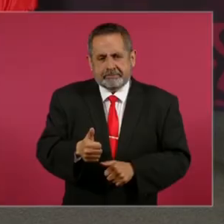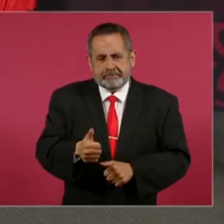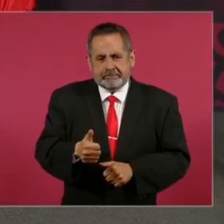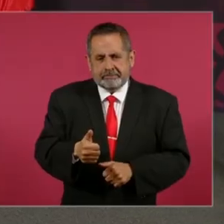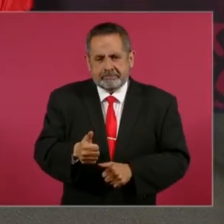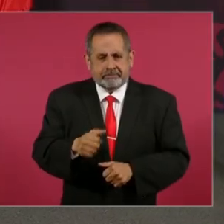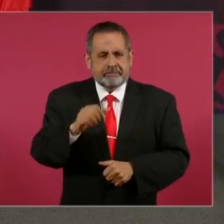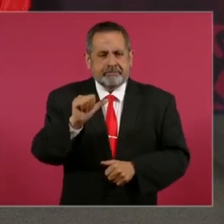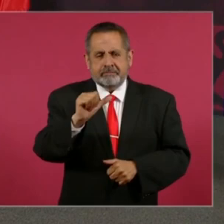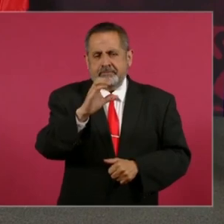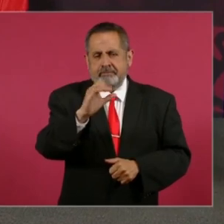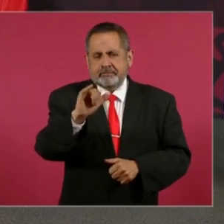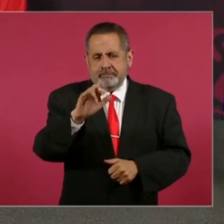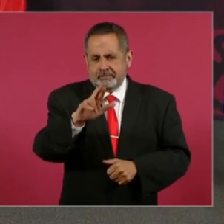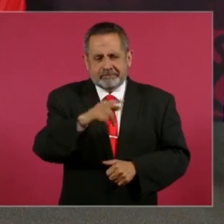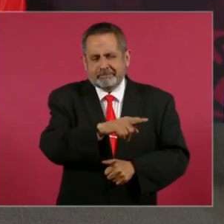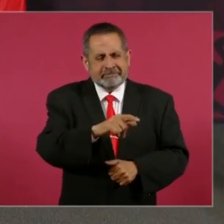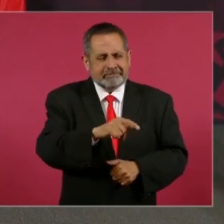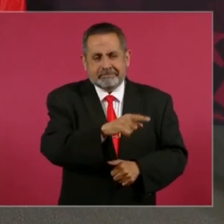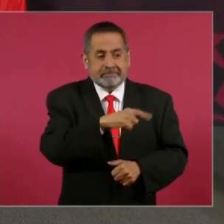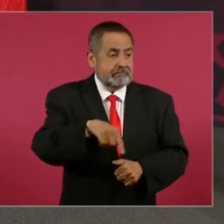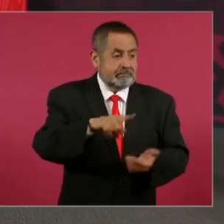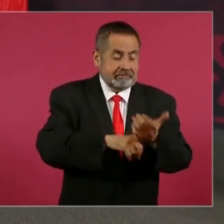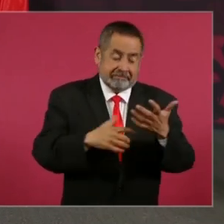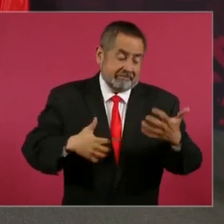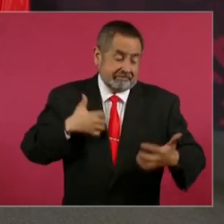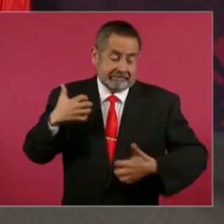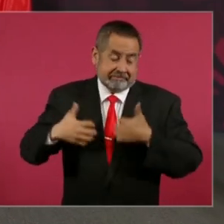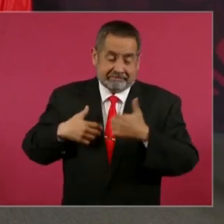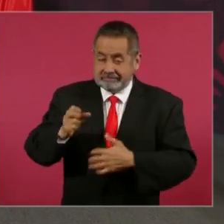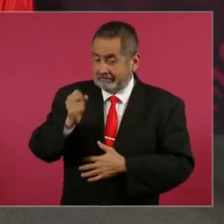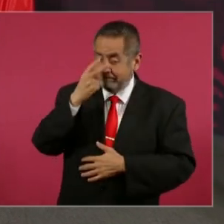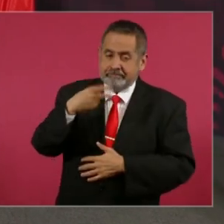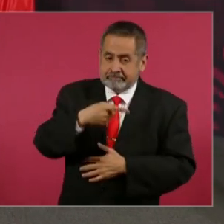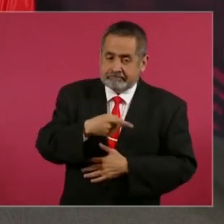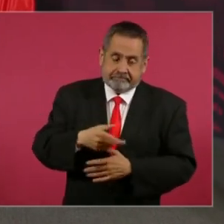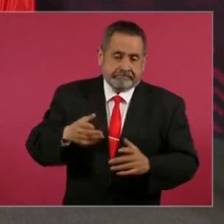así ir, todos están molestísimos,